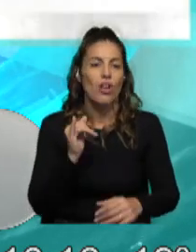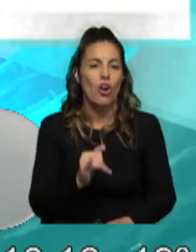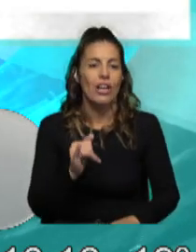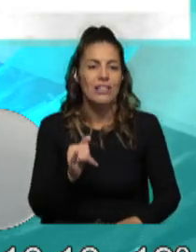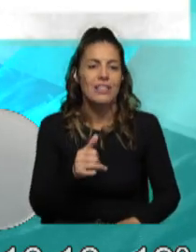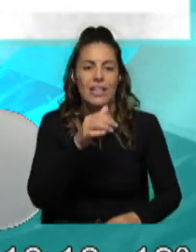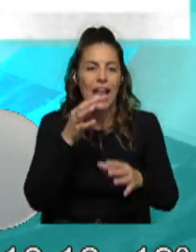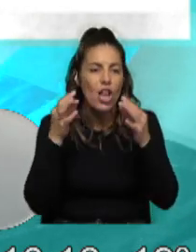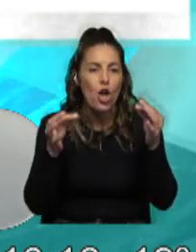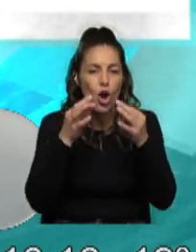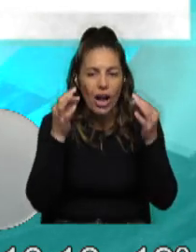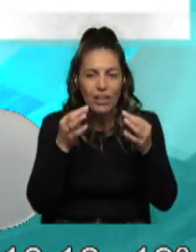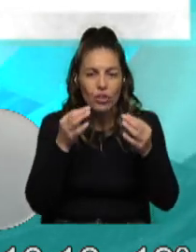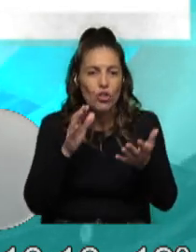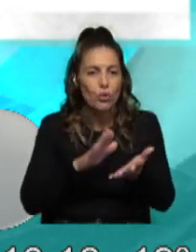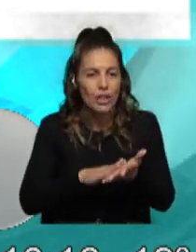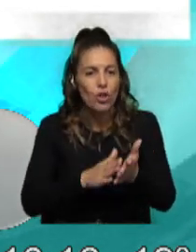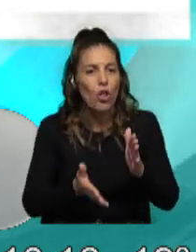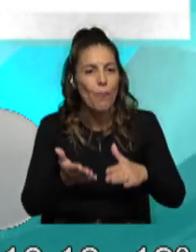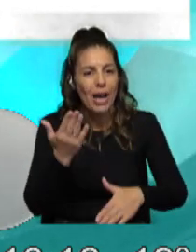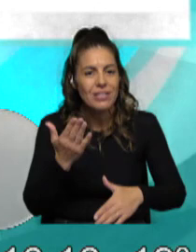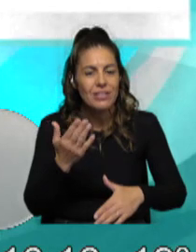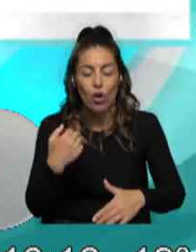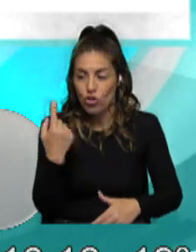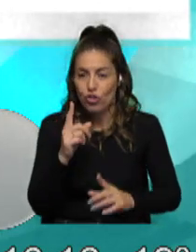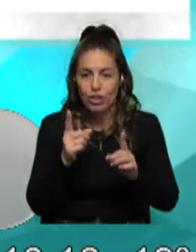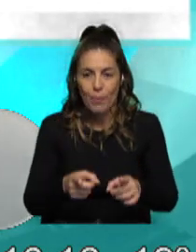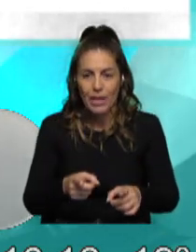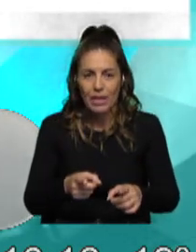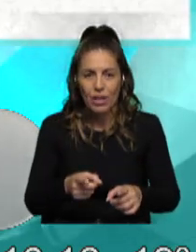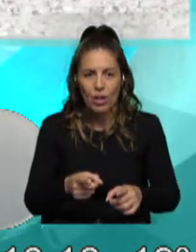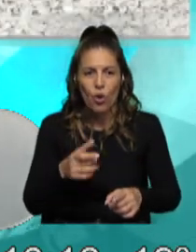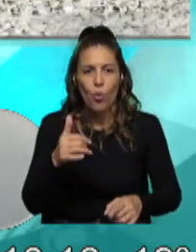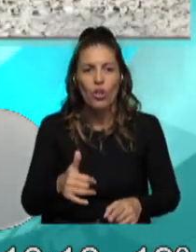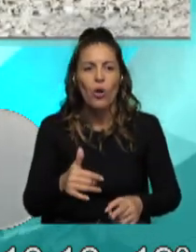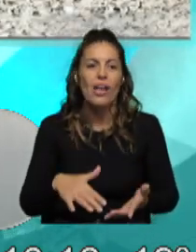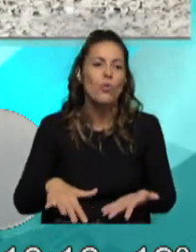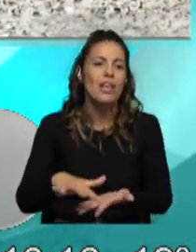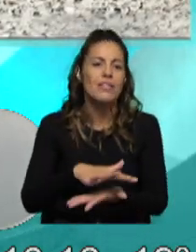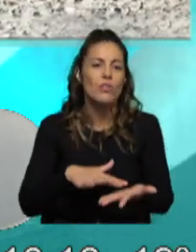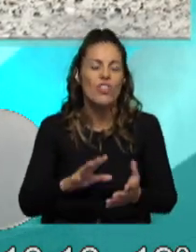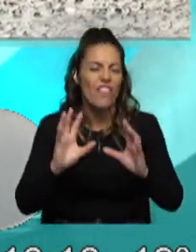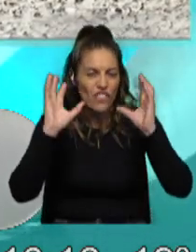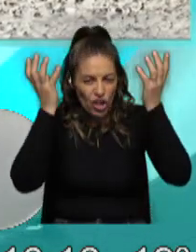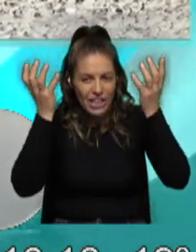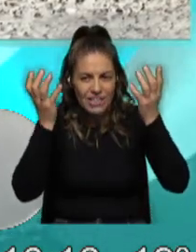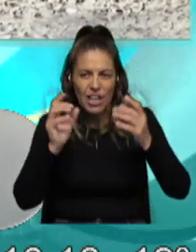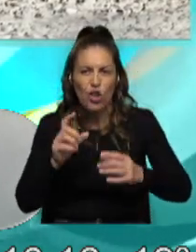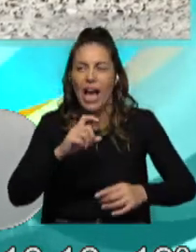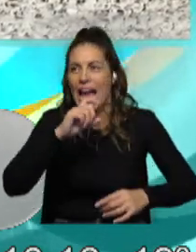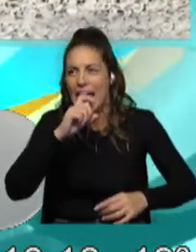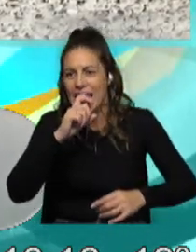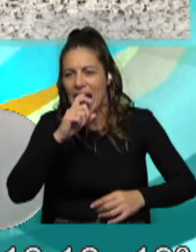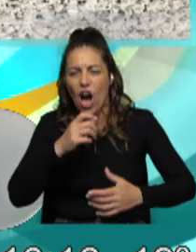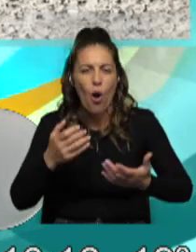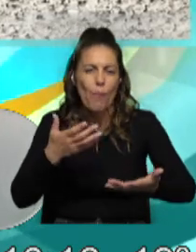los gatos es que, y sobre todo más, sucede también con nosotros, pero cuando hay un hecho de... no de violencia, sino de agresividad, o está